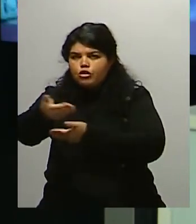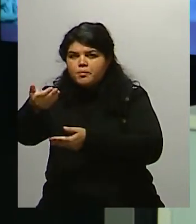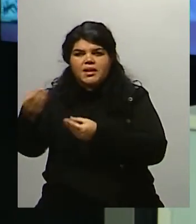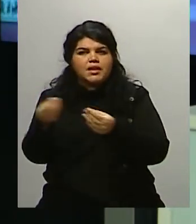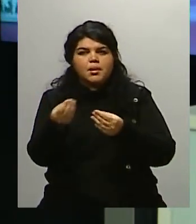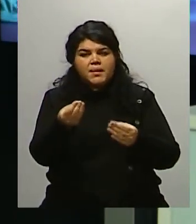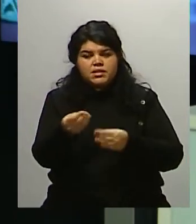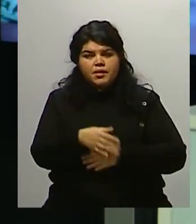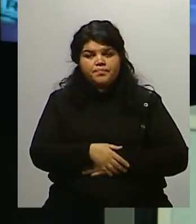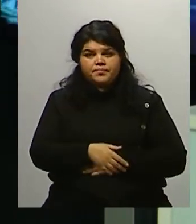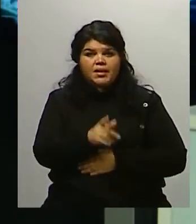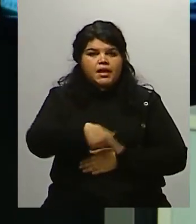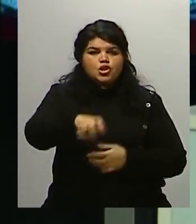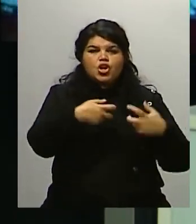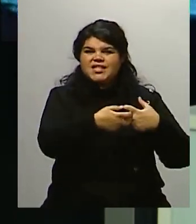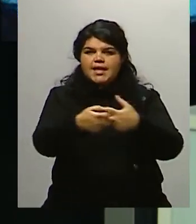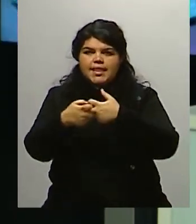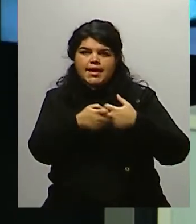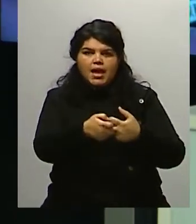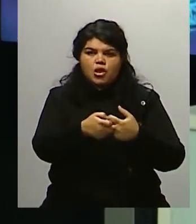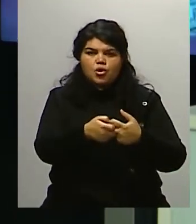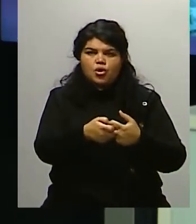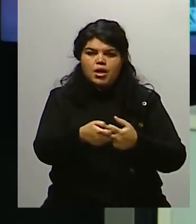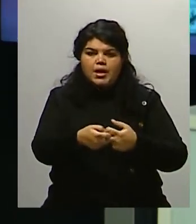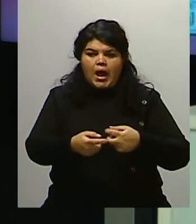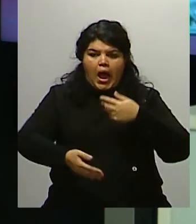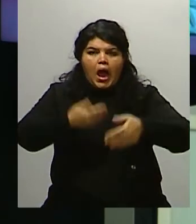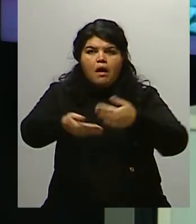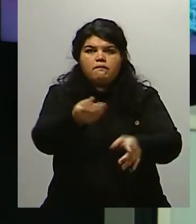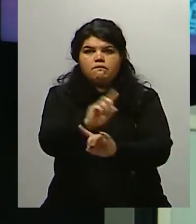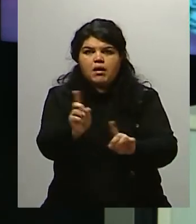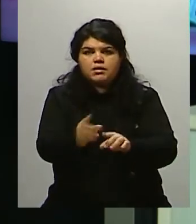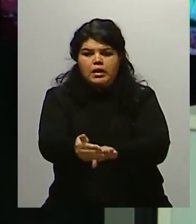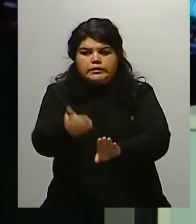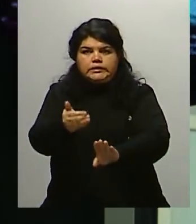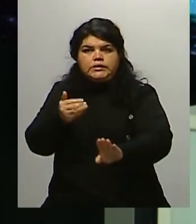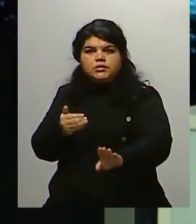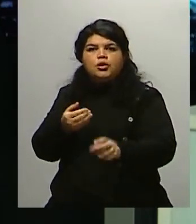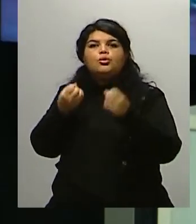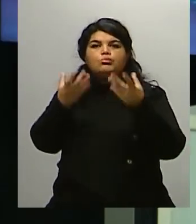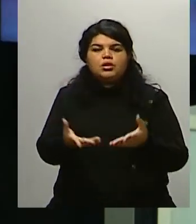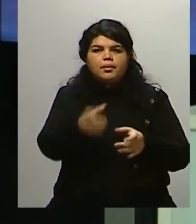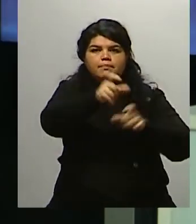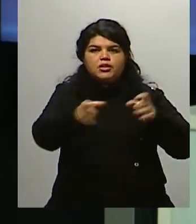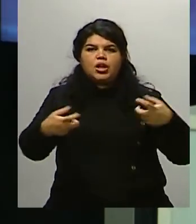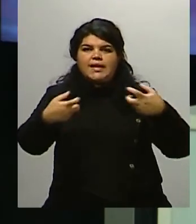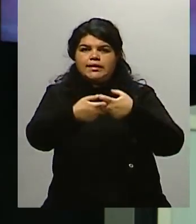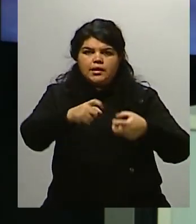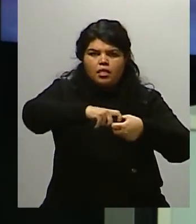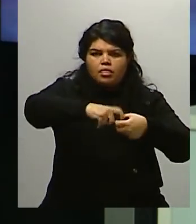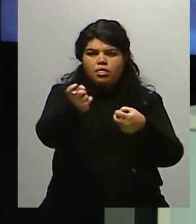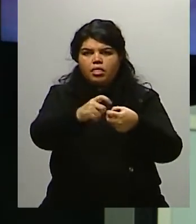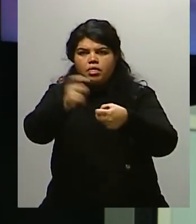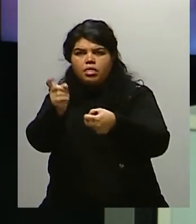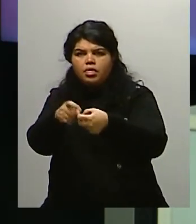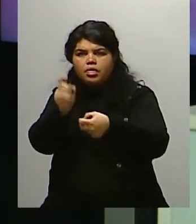en el nivel de sindicalización, incluso hay gente que sale de los sindicatos porque las grandes empresas están incluso incentivando